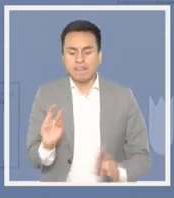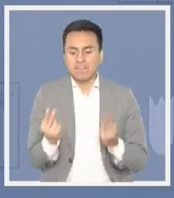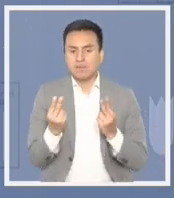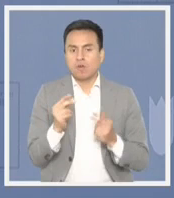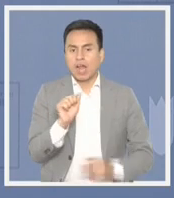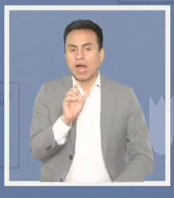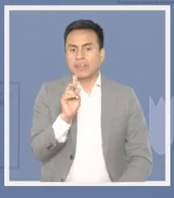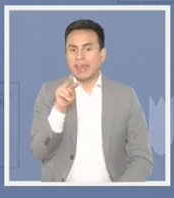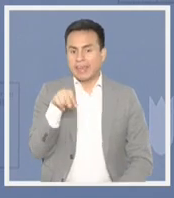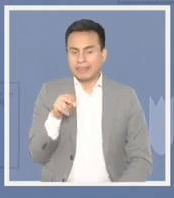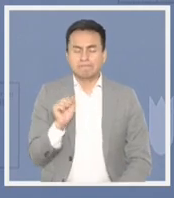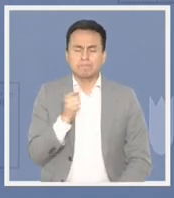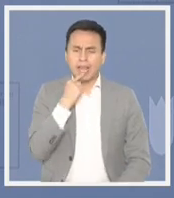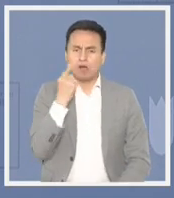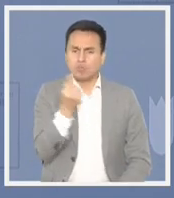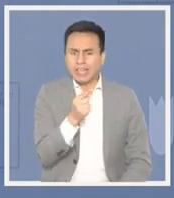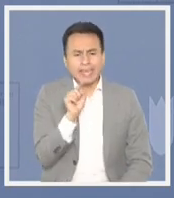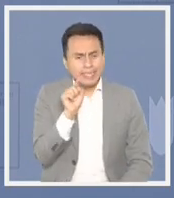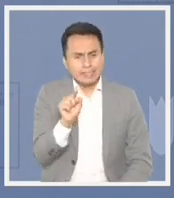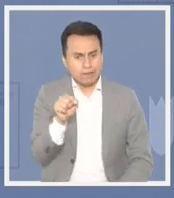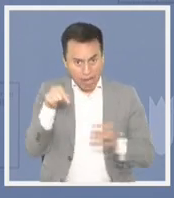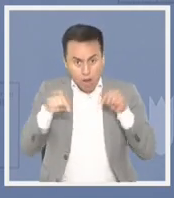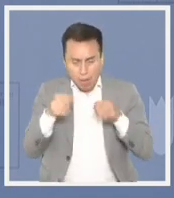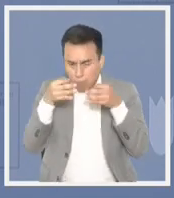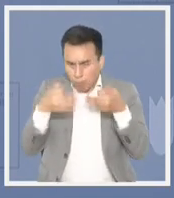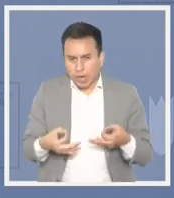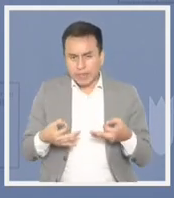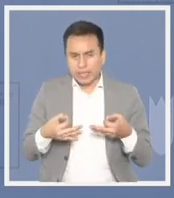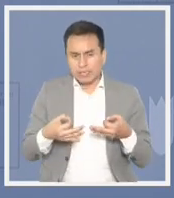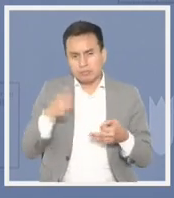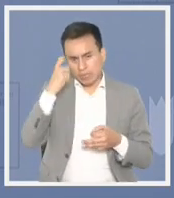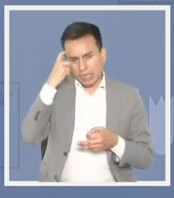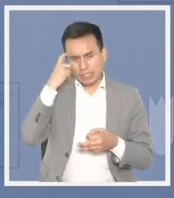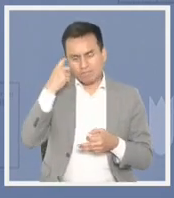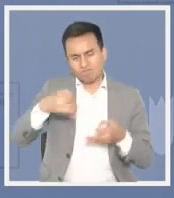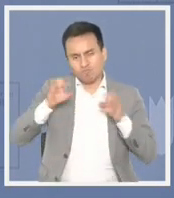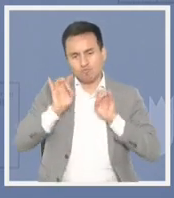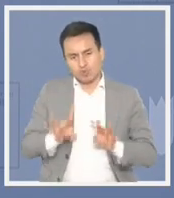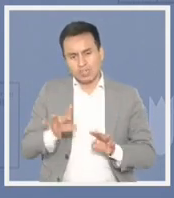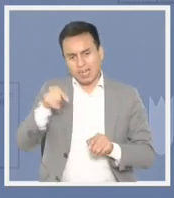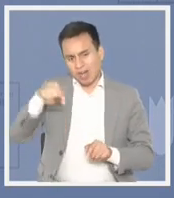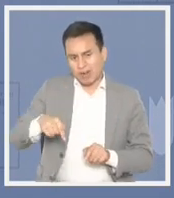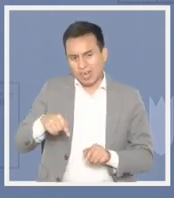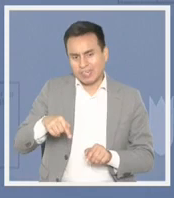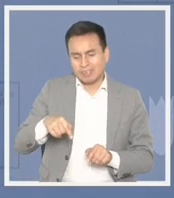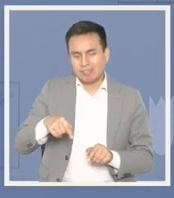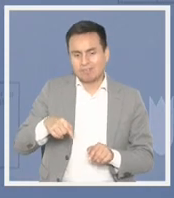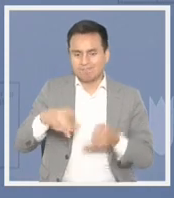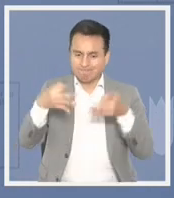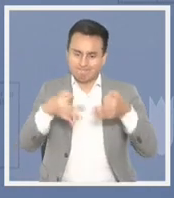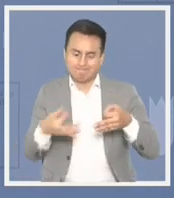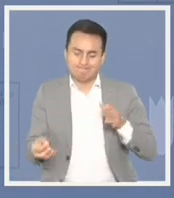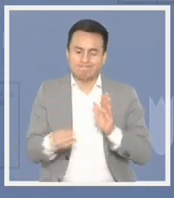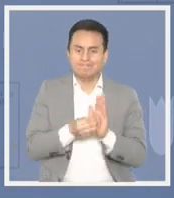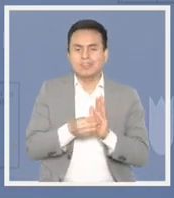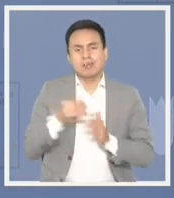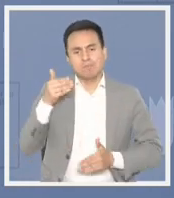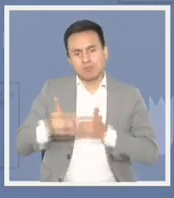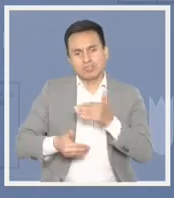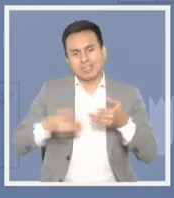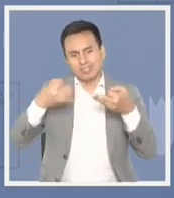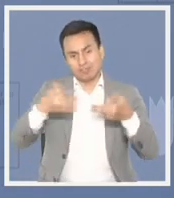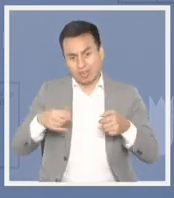para ADN. Preguntarle si esta vez se puede garantizar que será la definitiva, ¿no? La vez definitiva que se puede completar este